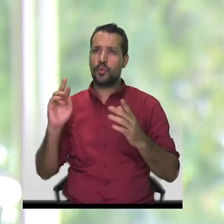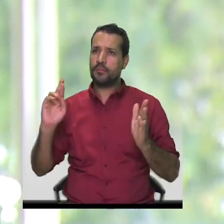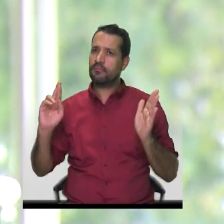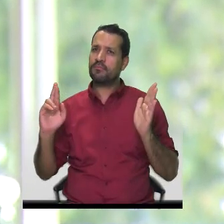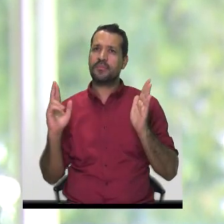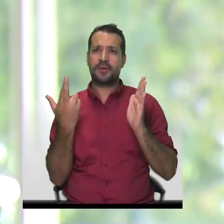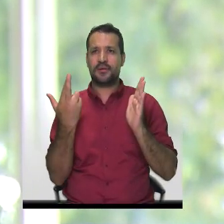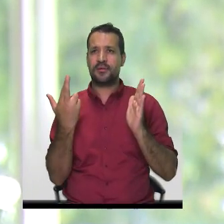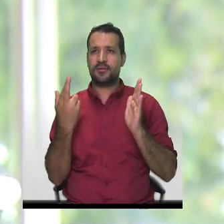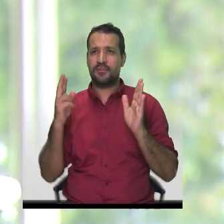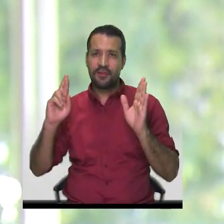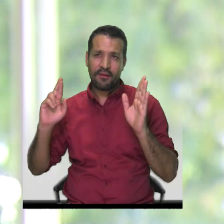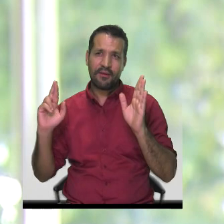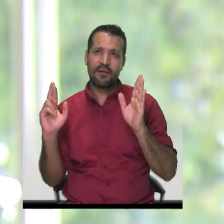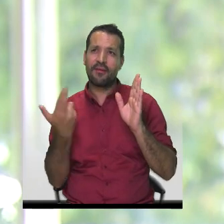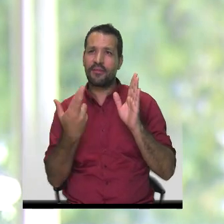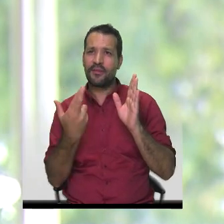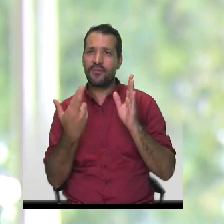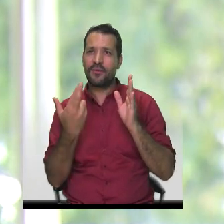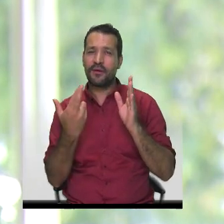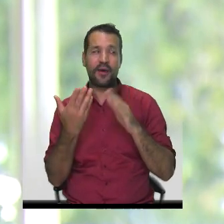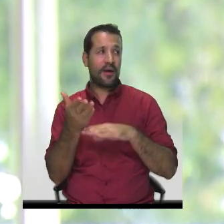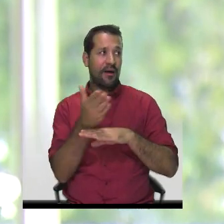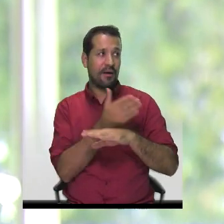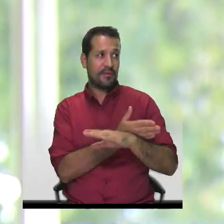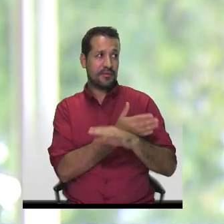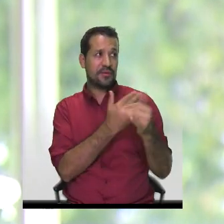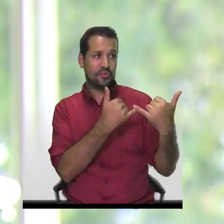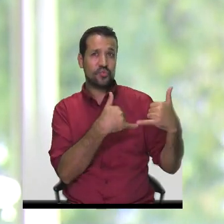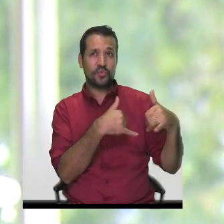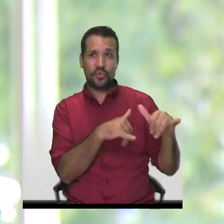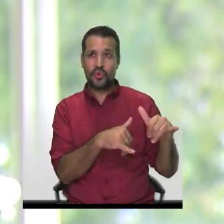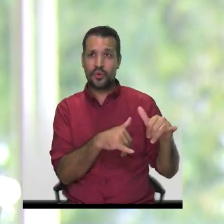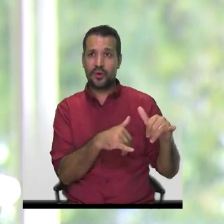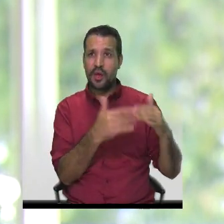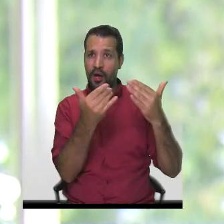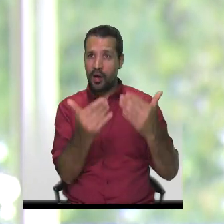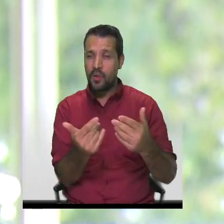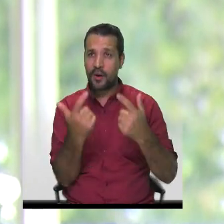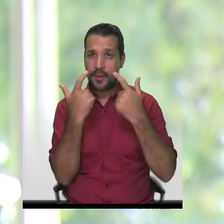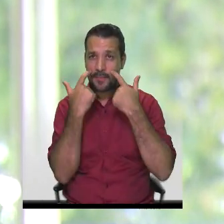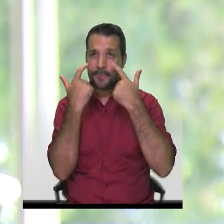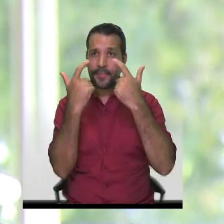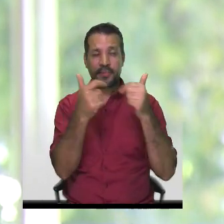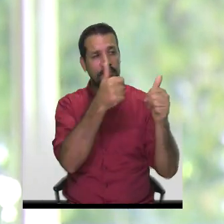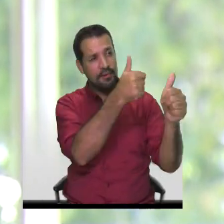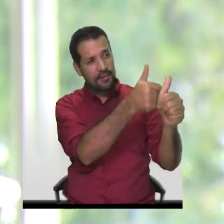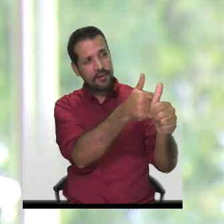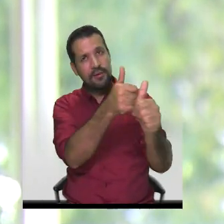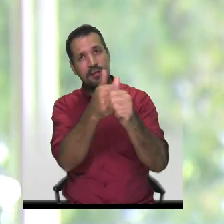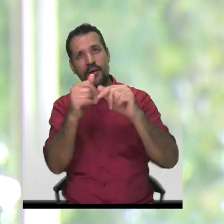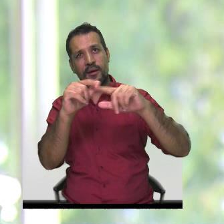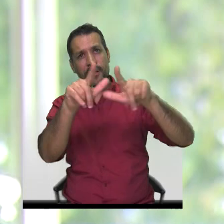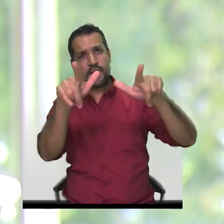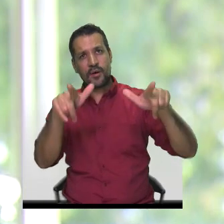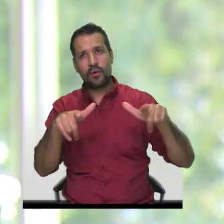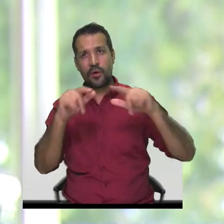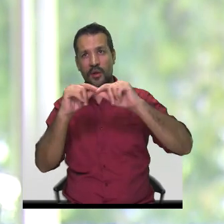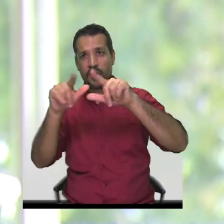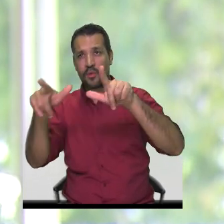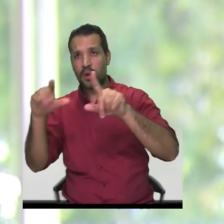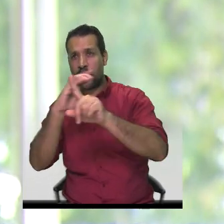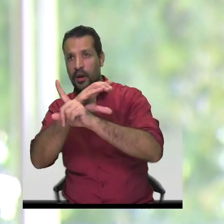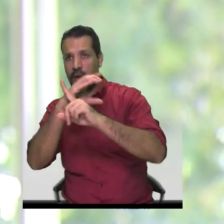está cobrando valor, y se habla de culturas porque cada lugar tiene una... A la cultura